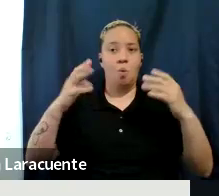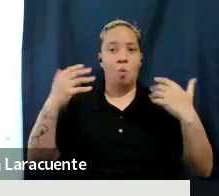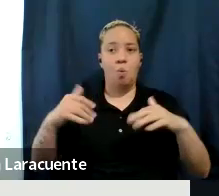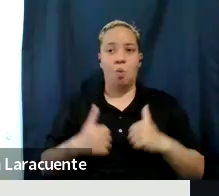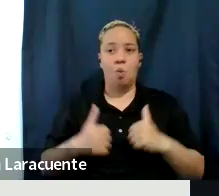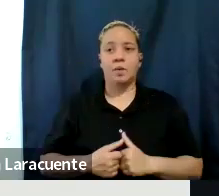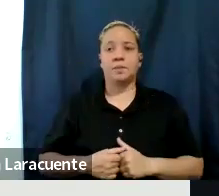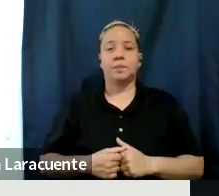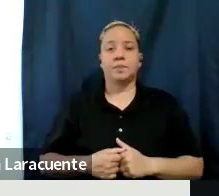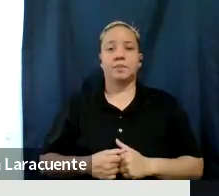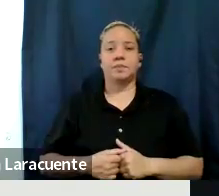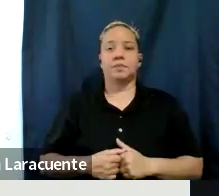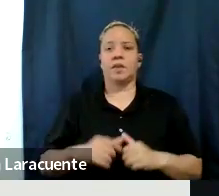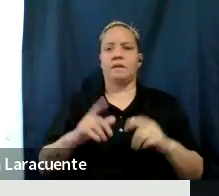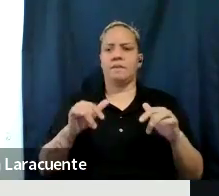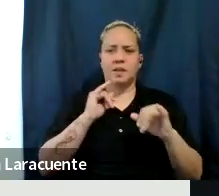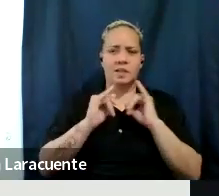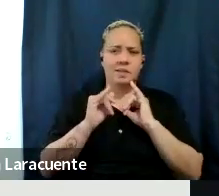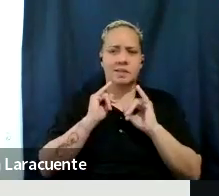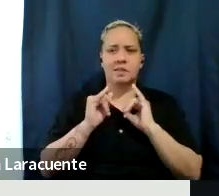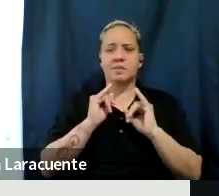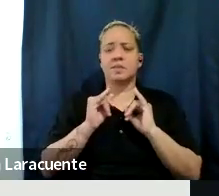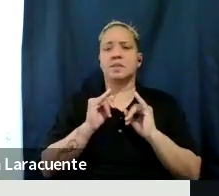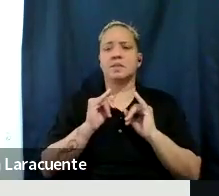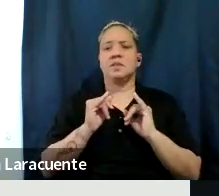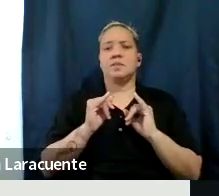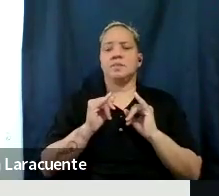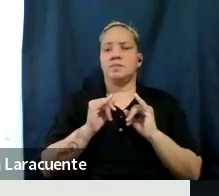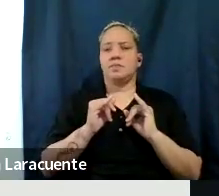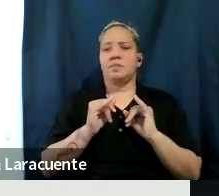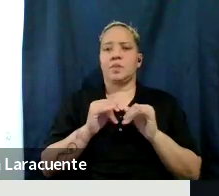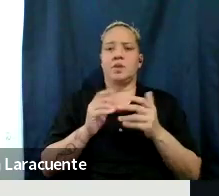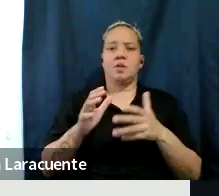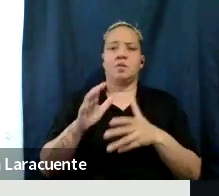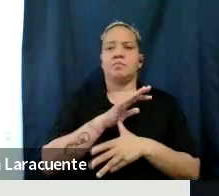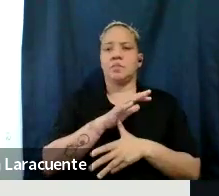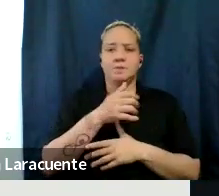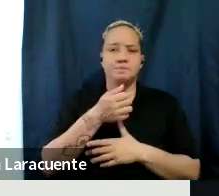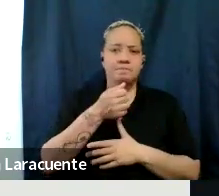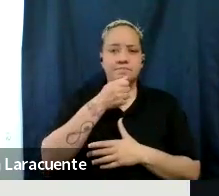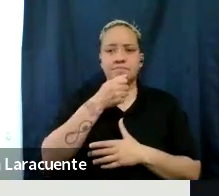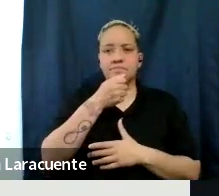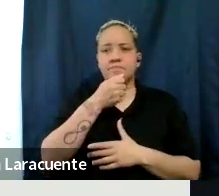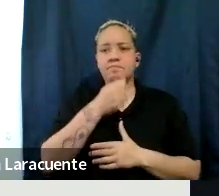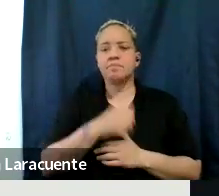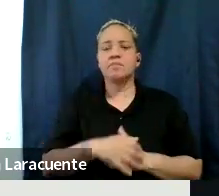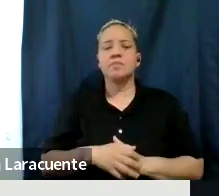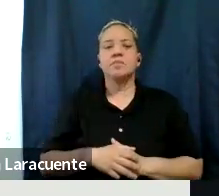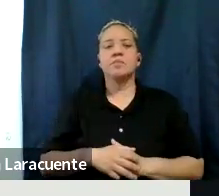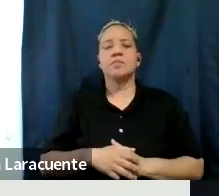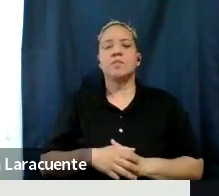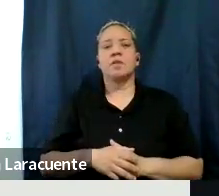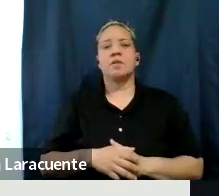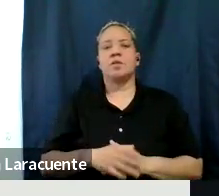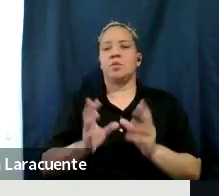conceder en diversas entrevistas a los principales medios periodísticos de la isla, va a mantener reuniones